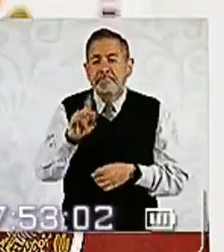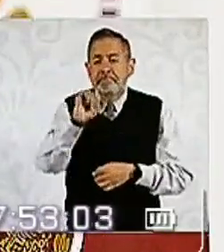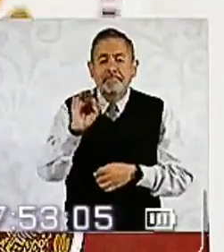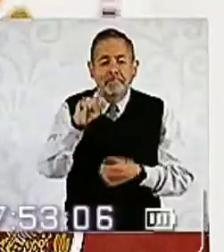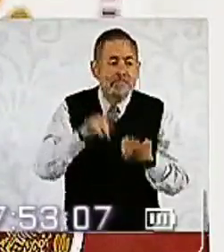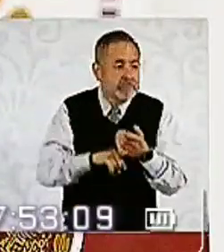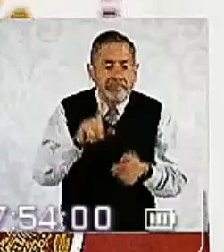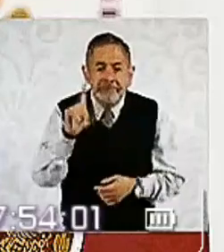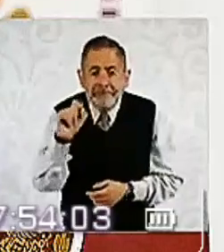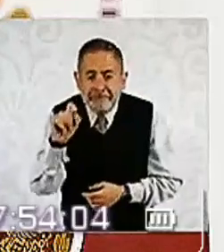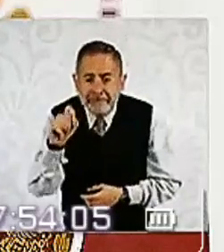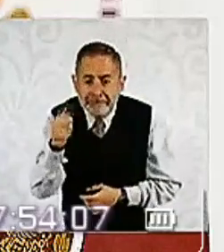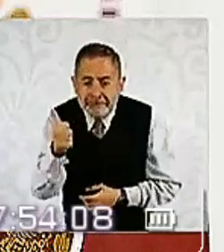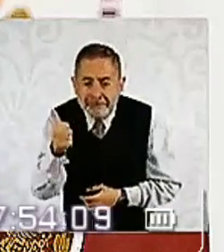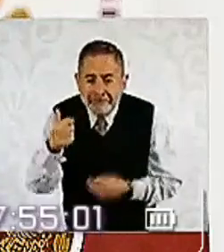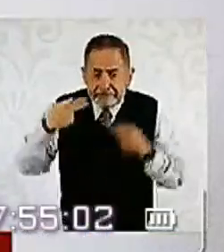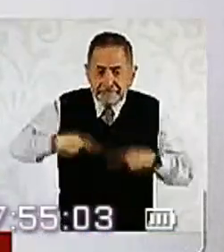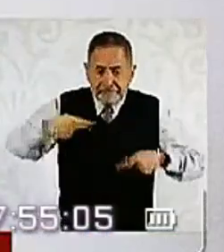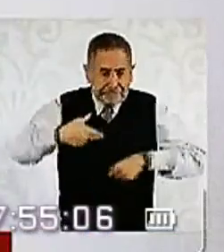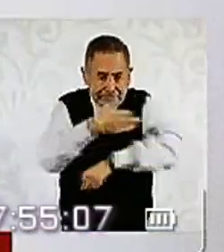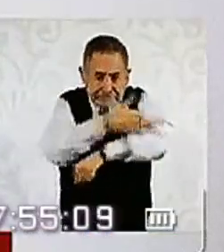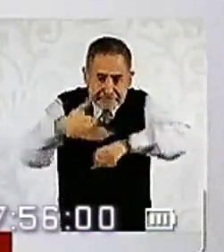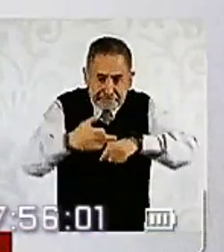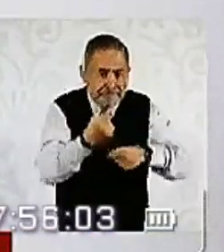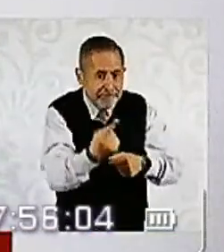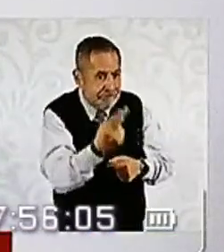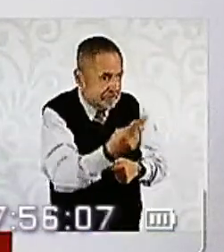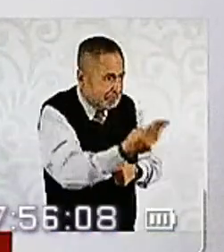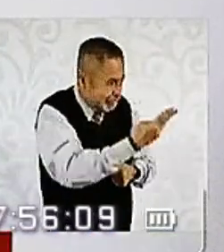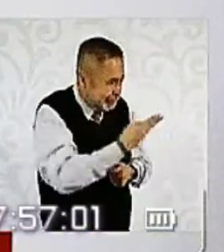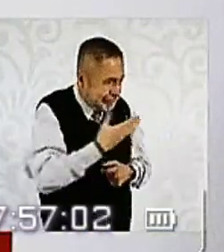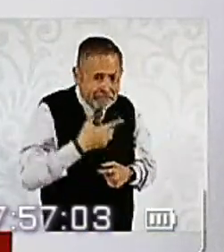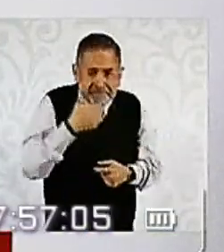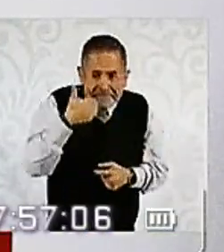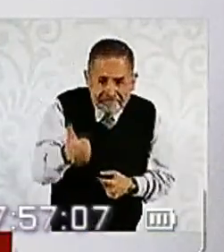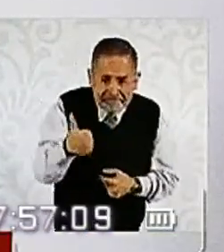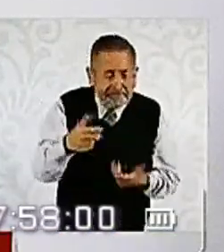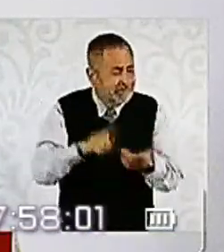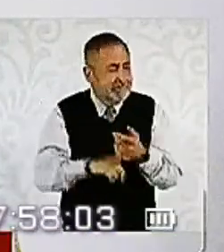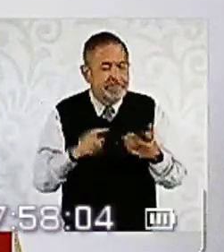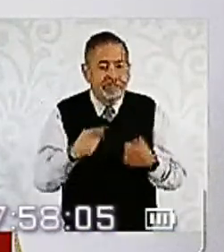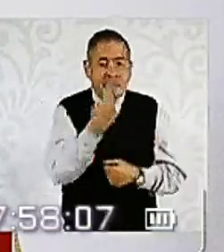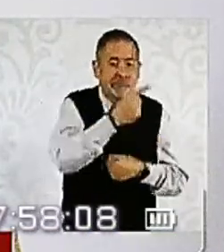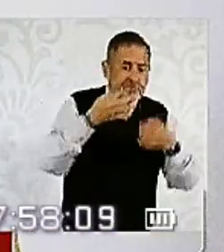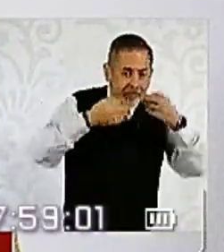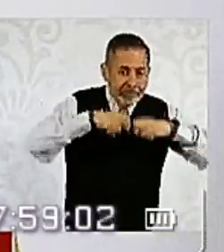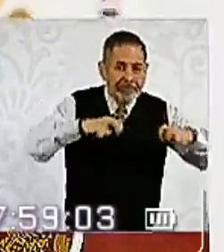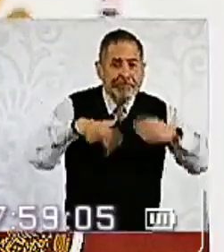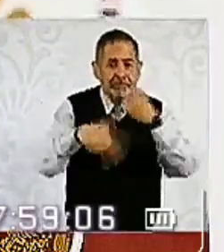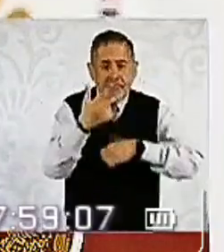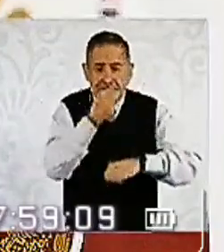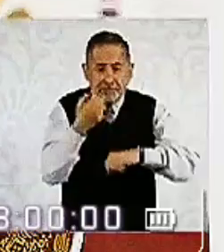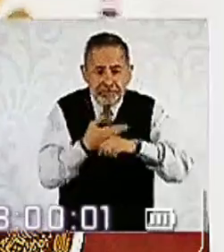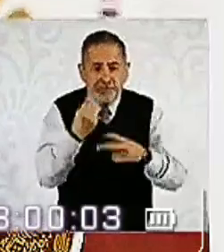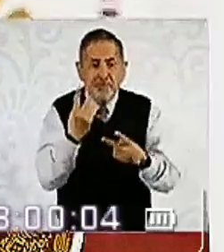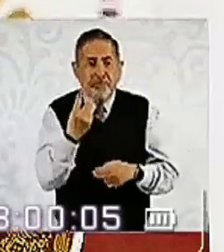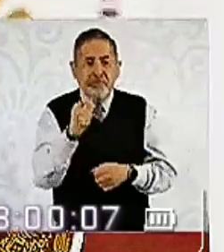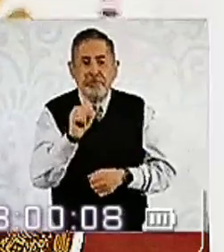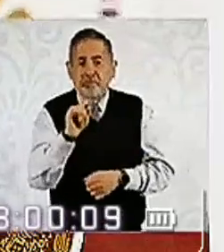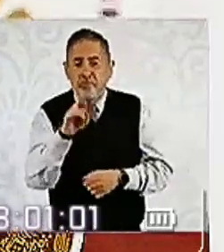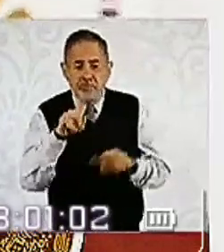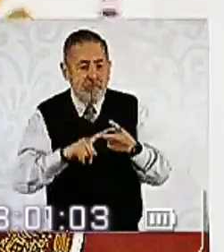tiene 26 parientes, incluyendo un magistrado, 13 secretarios, 2 actuarios y